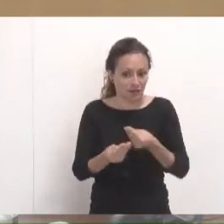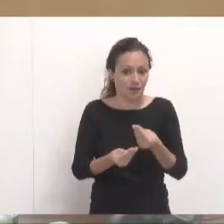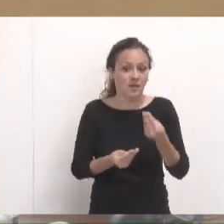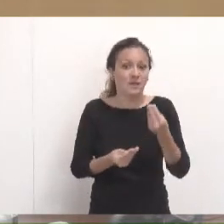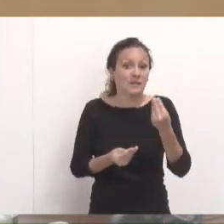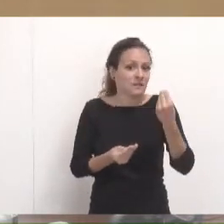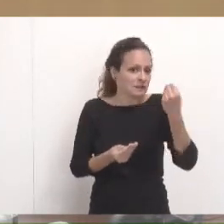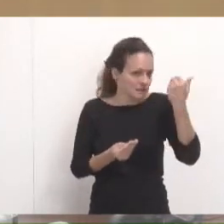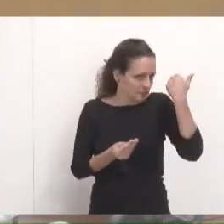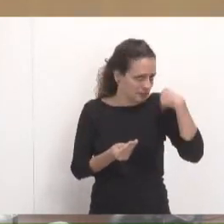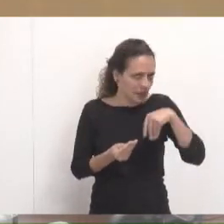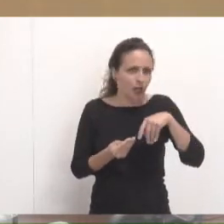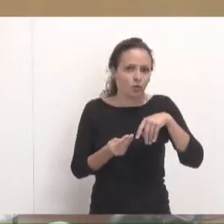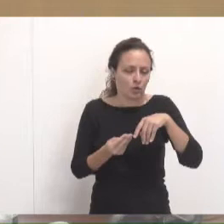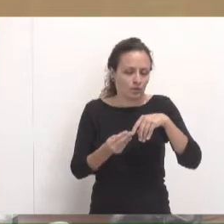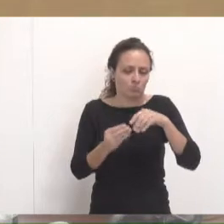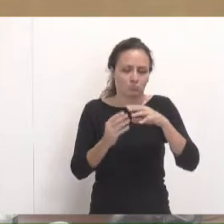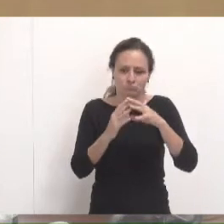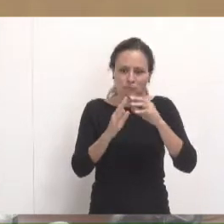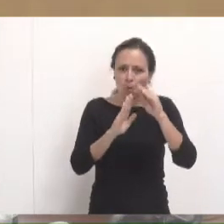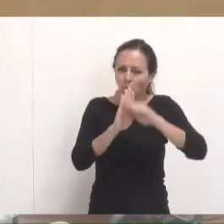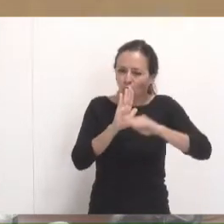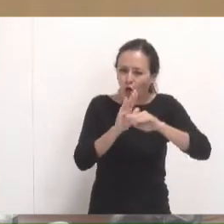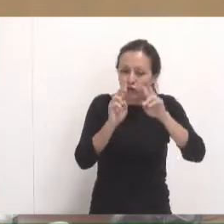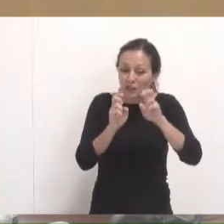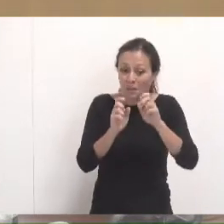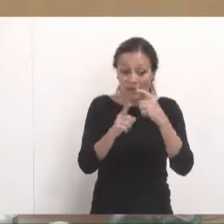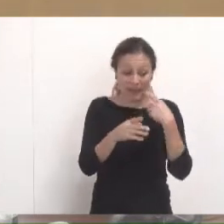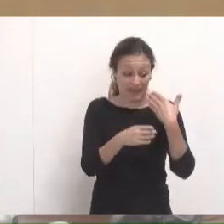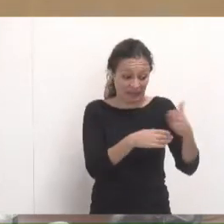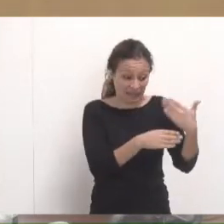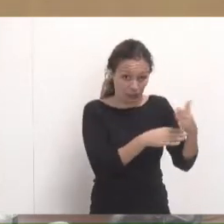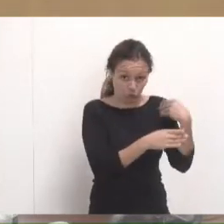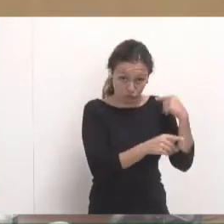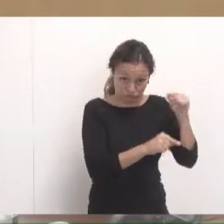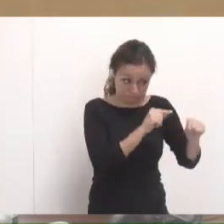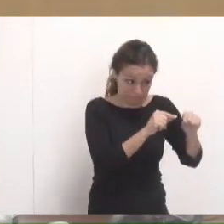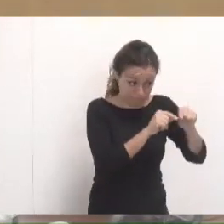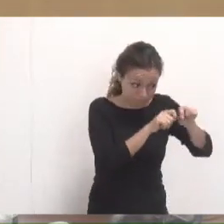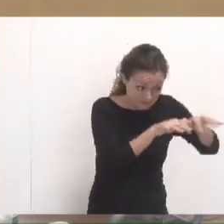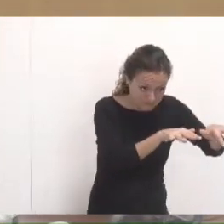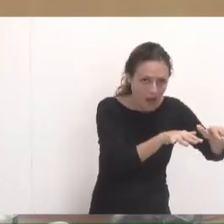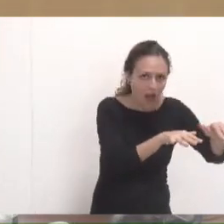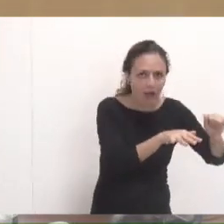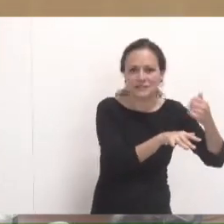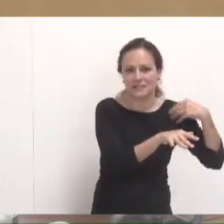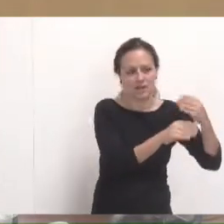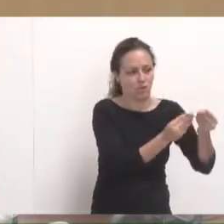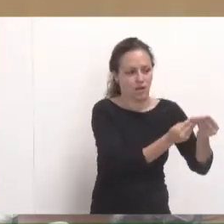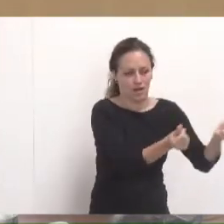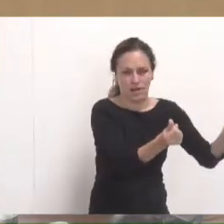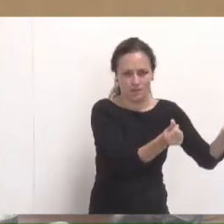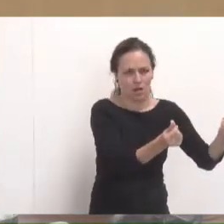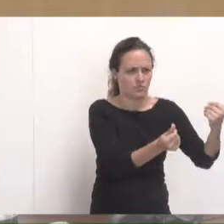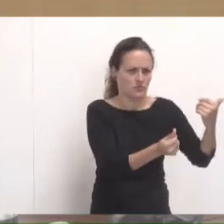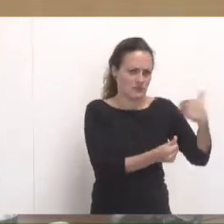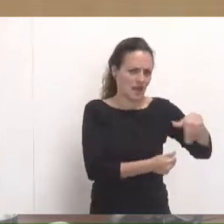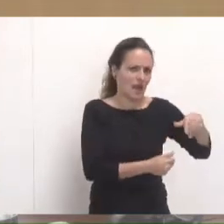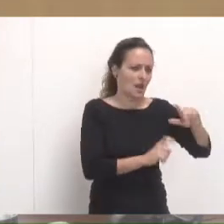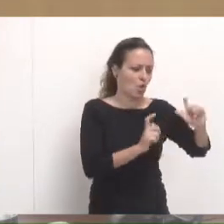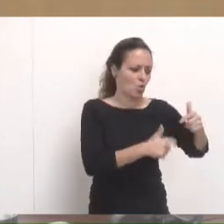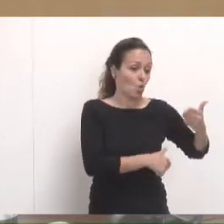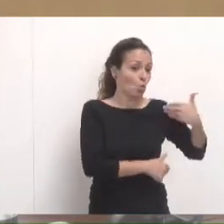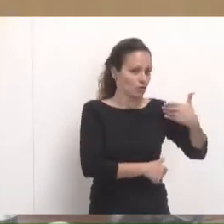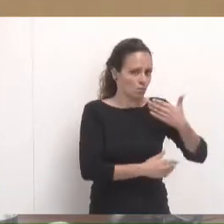ya el protocolo de eliminación de los restos contaminados, como se ha explicado en la última comisión plenaria, de manera de